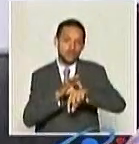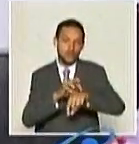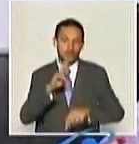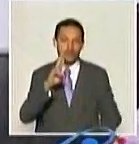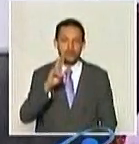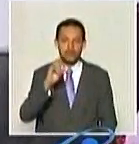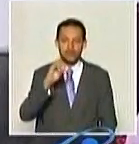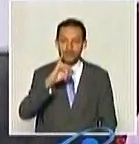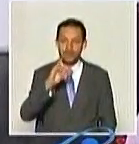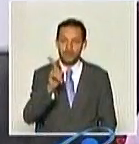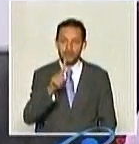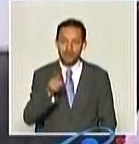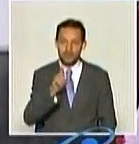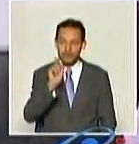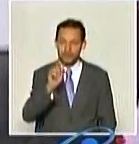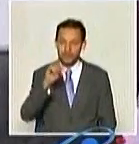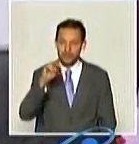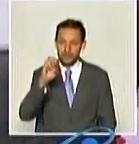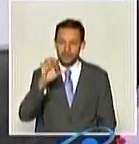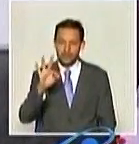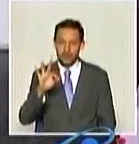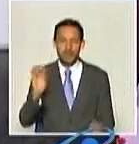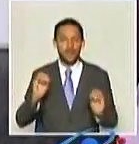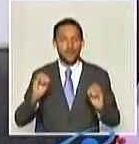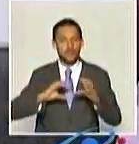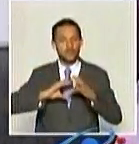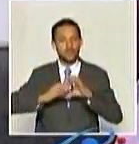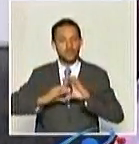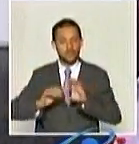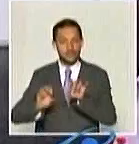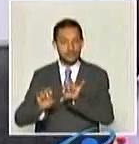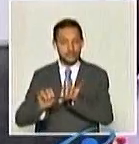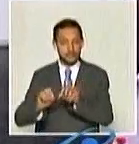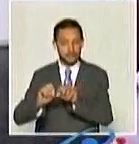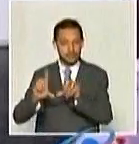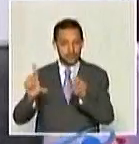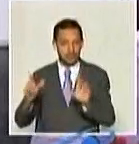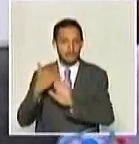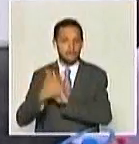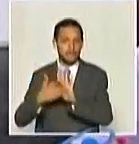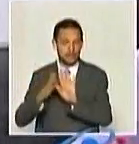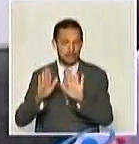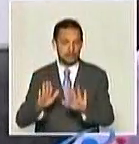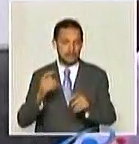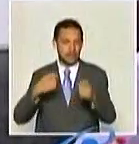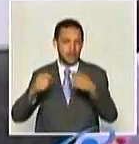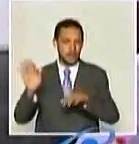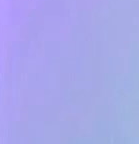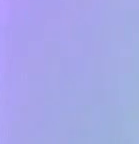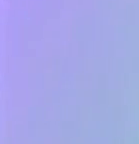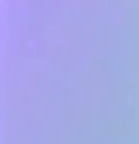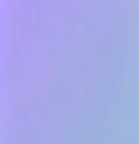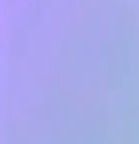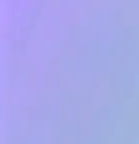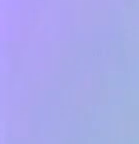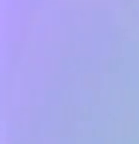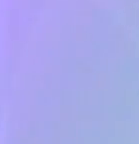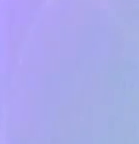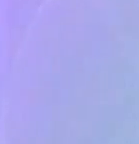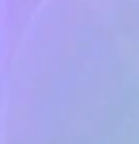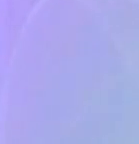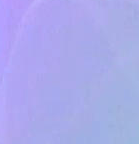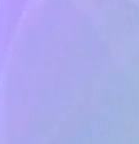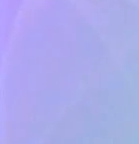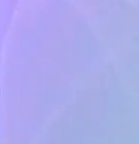también están grabados estos programas, buscando Jorge Enrique Rojas Quiseno, y ya regresamos después de este corte de comerciales. Es